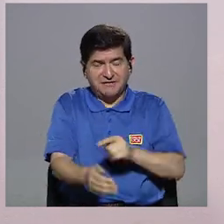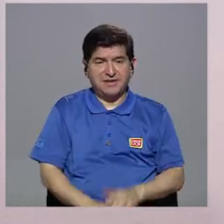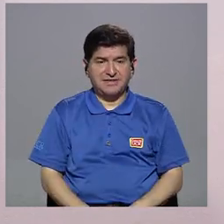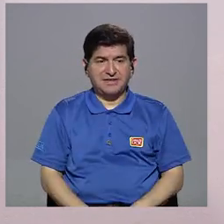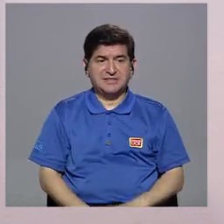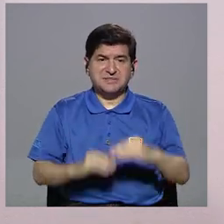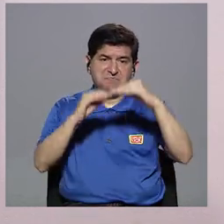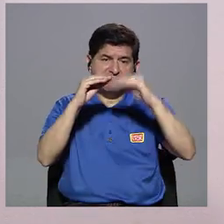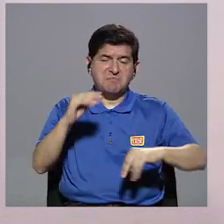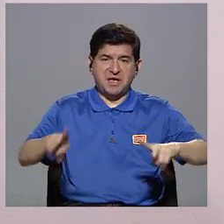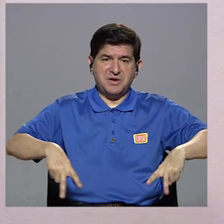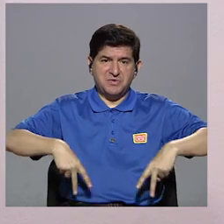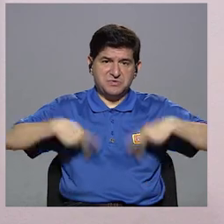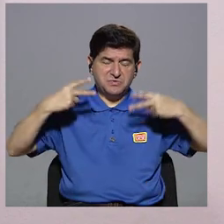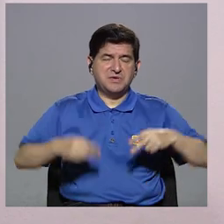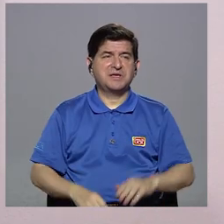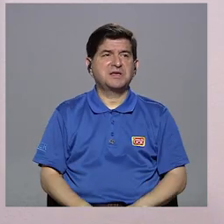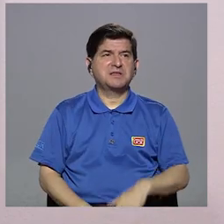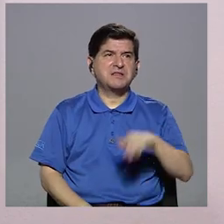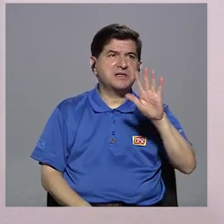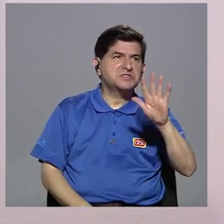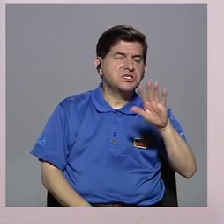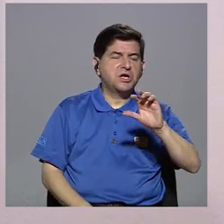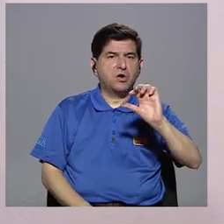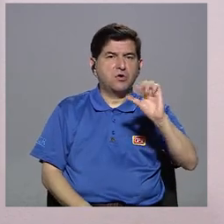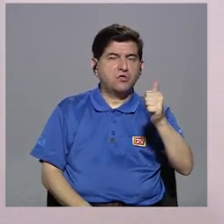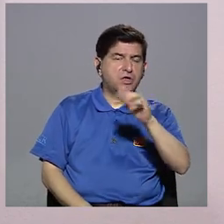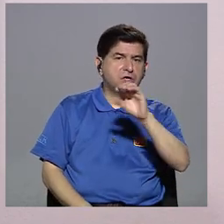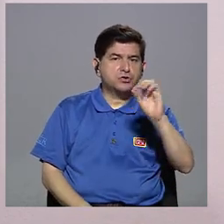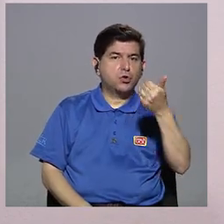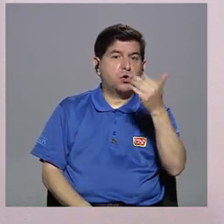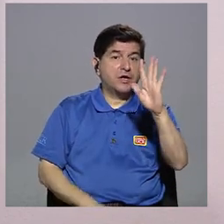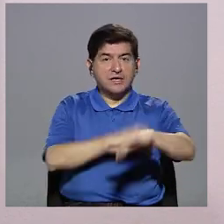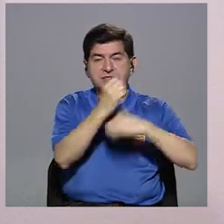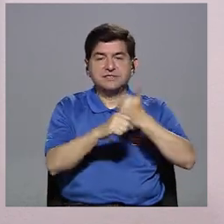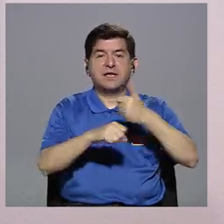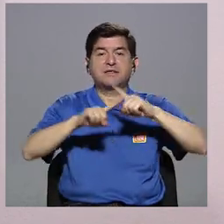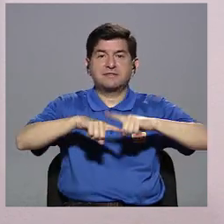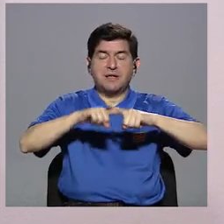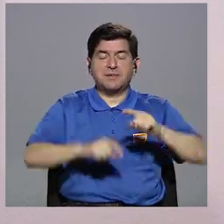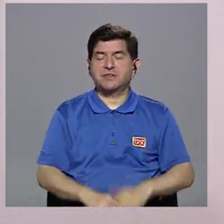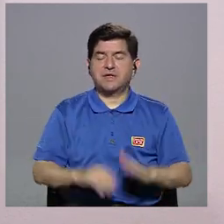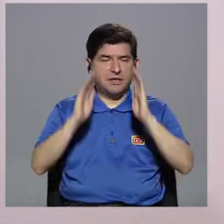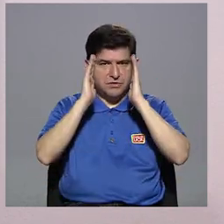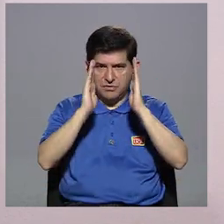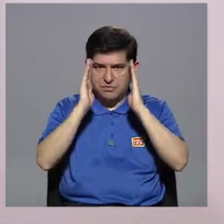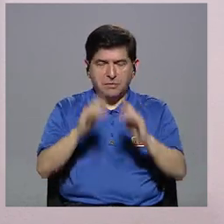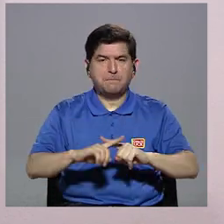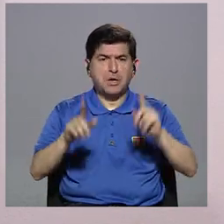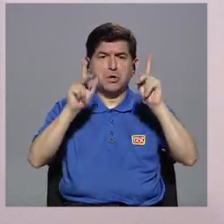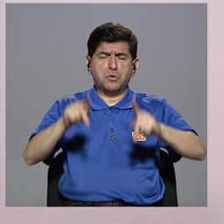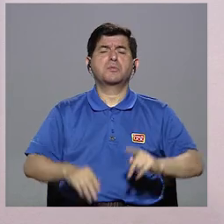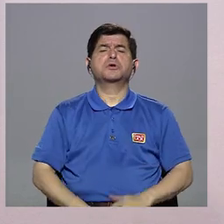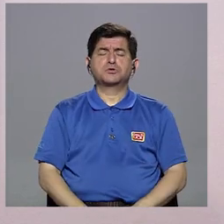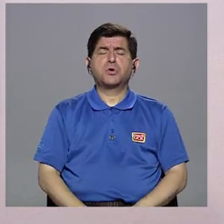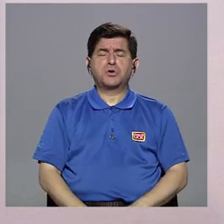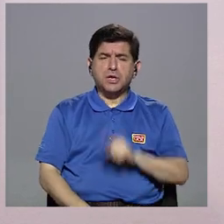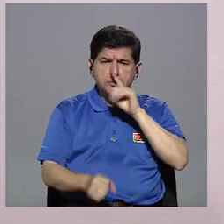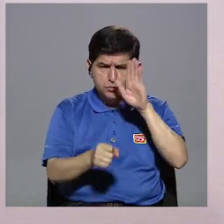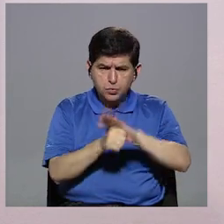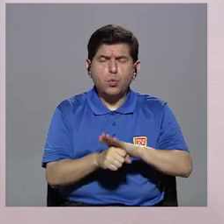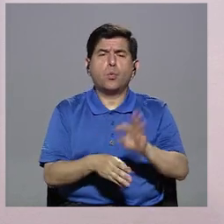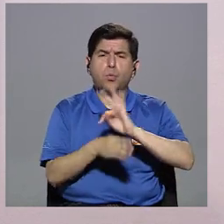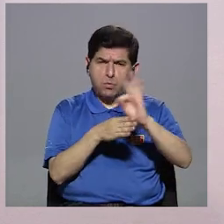le va a quitar a la vida cinco diez quince hasta veinte años dependiendo del descuido pero los pacientes que se cuidan verdad que